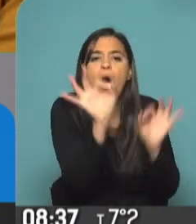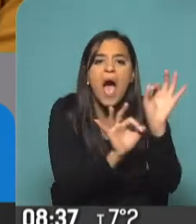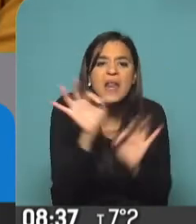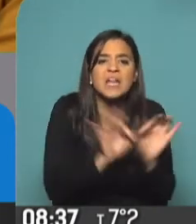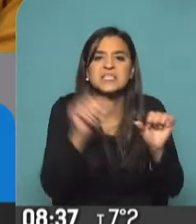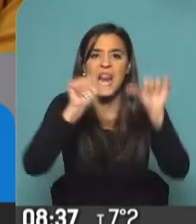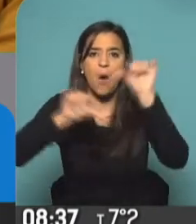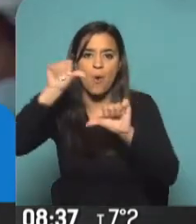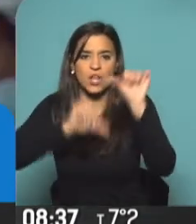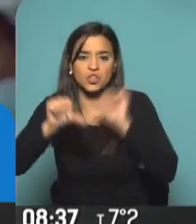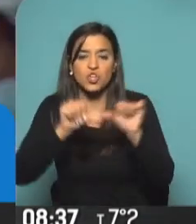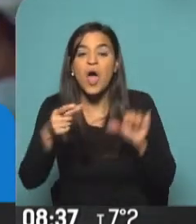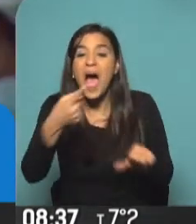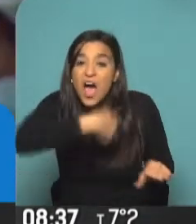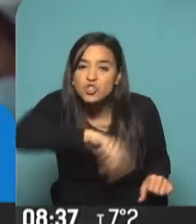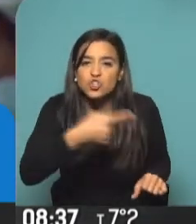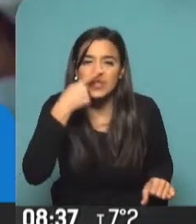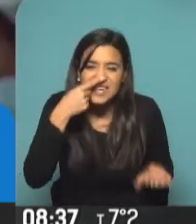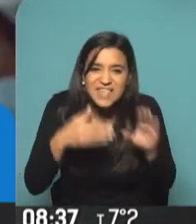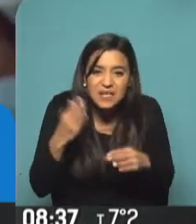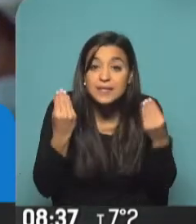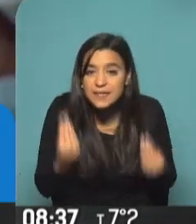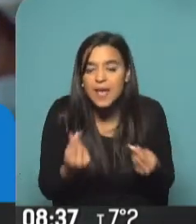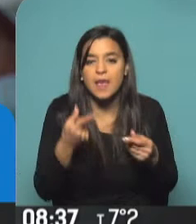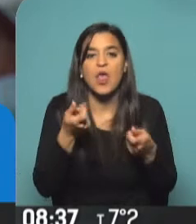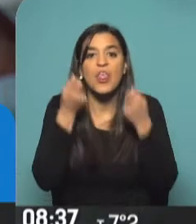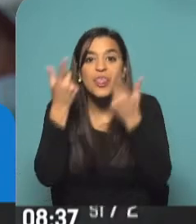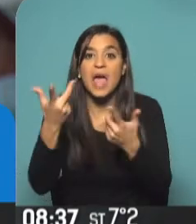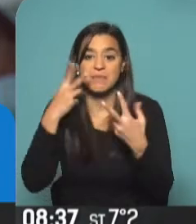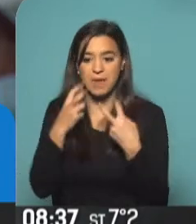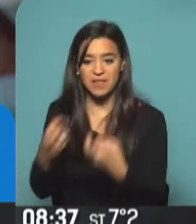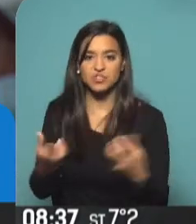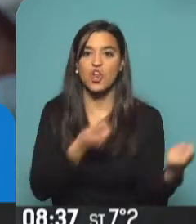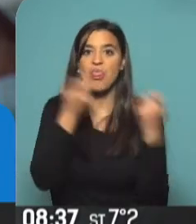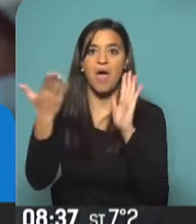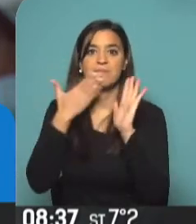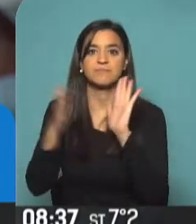laboratorio sino que lo que nos interesa es aportar a las investigaciones